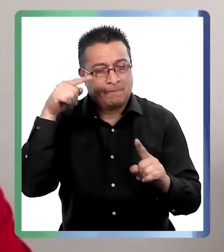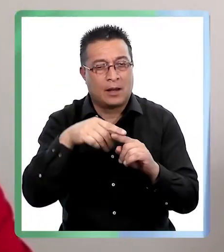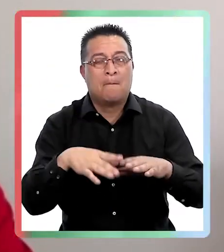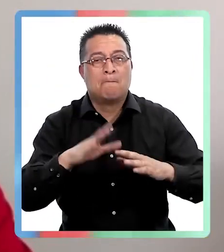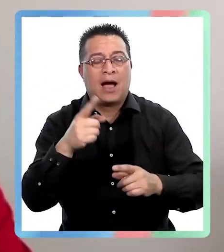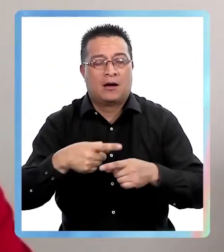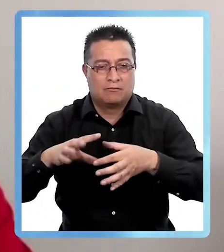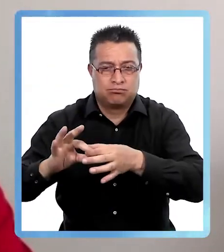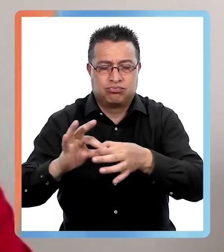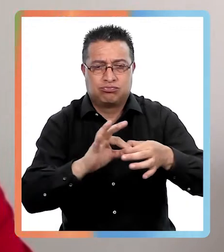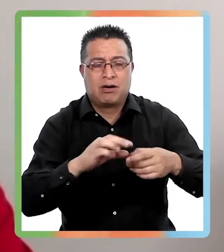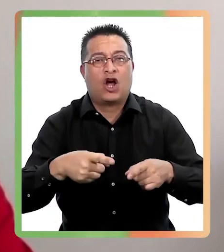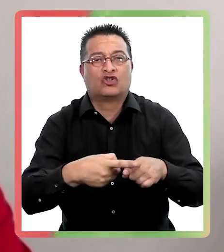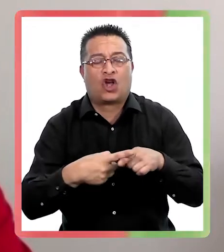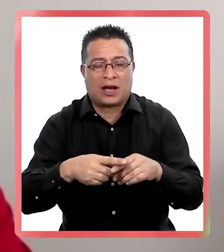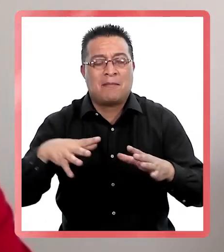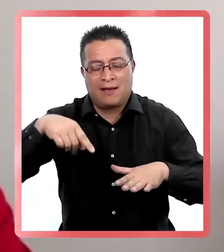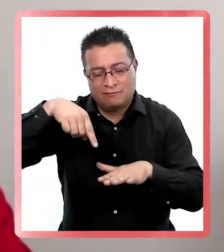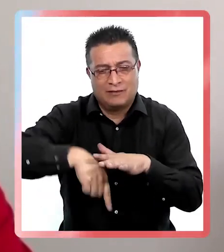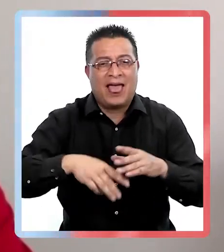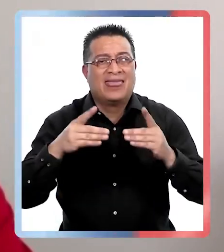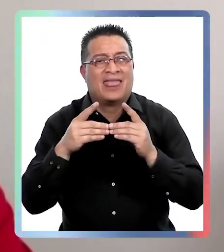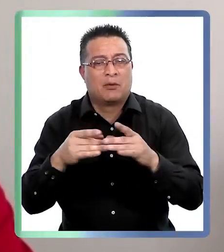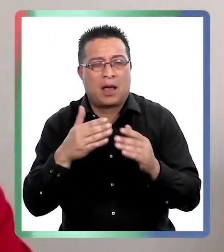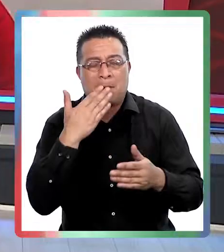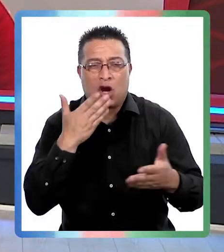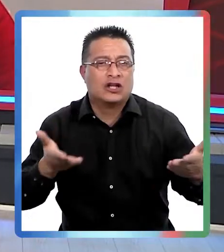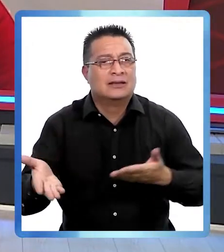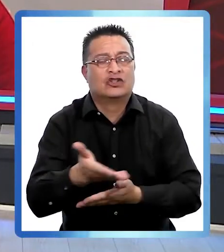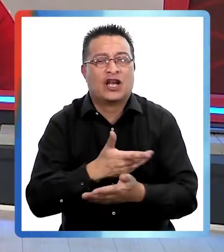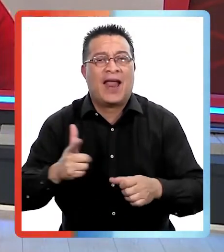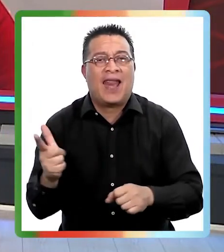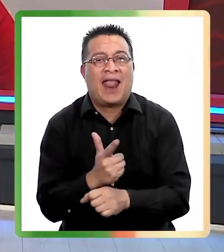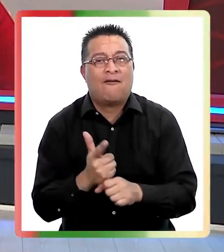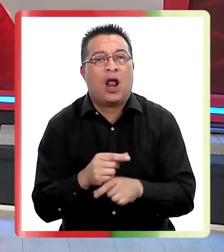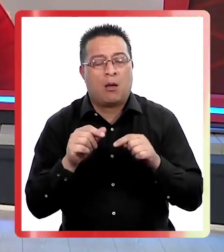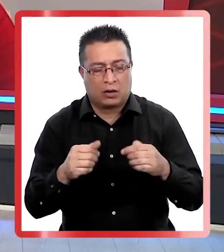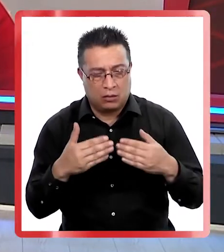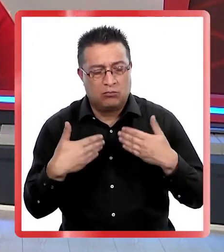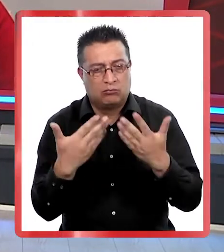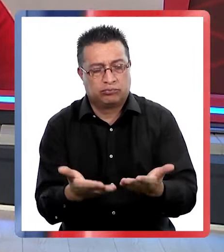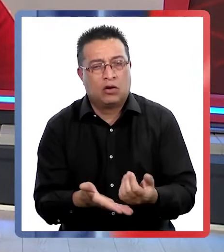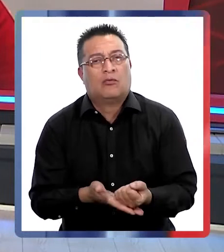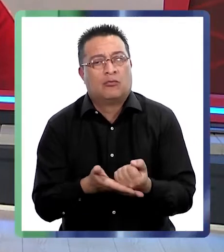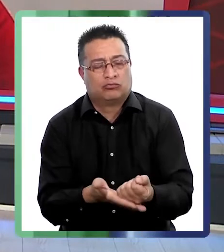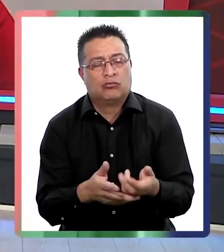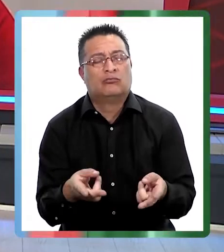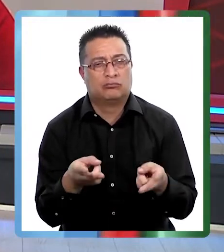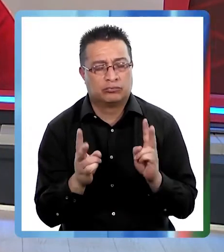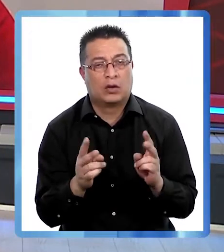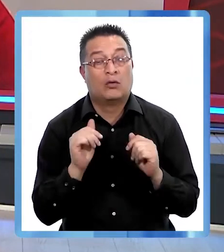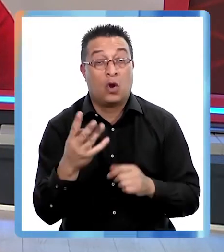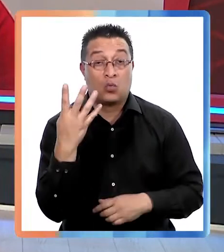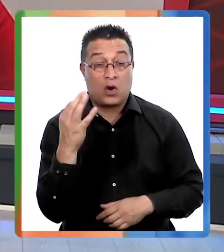mayor cohesión social, profundizar su democracia, tener mejores relaciones laborales, donde pueda haber una contribución desde este espacio. Y